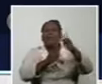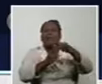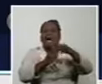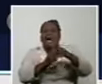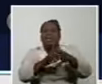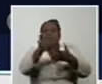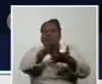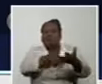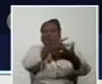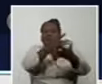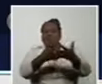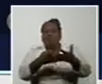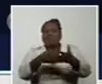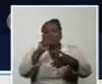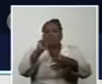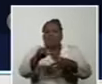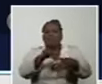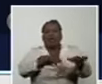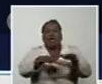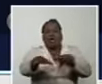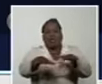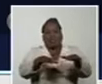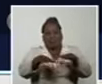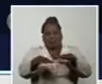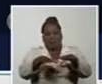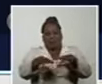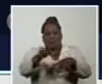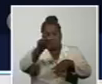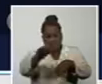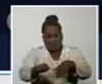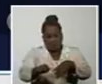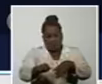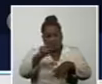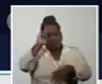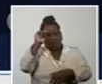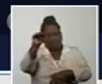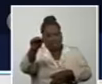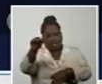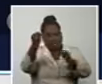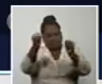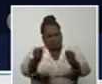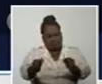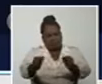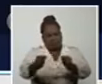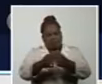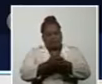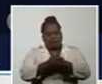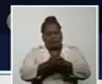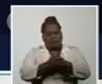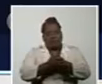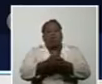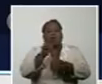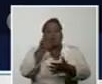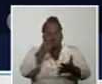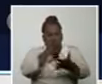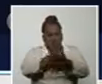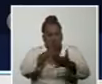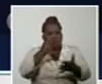llaman los casos activos. Son los que todavía están ingresados con confirmación de